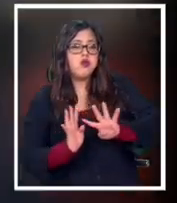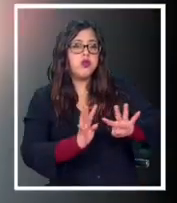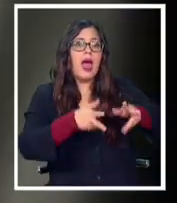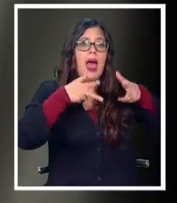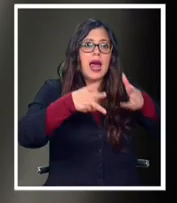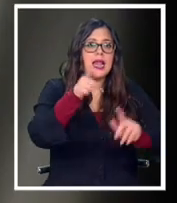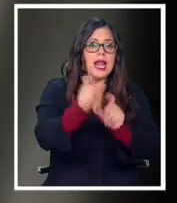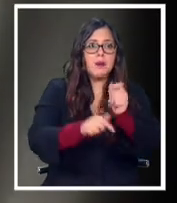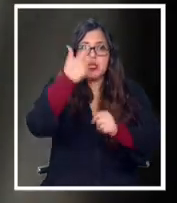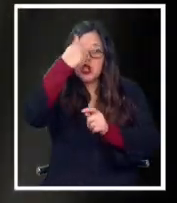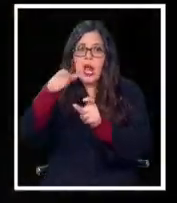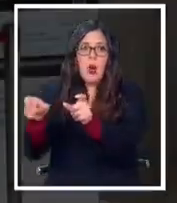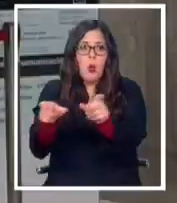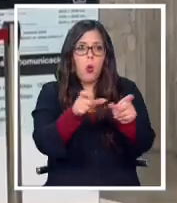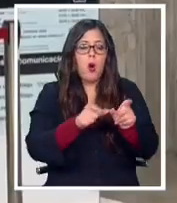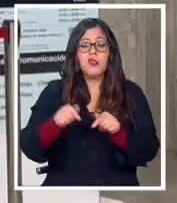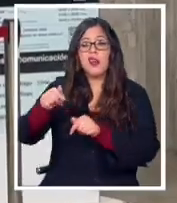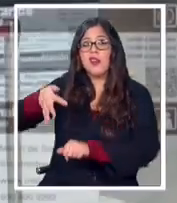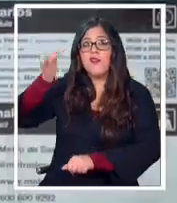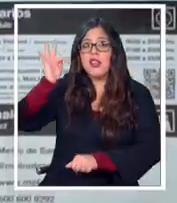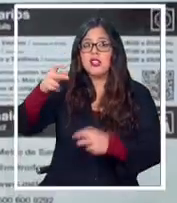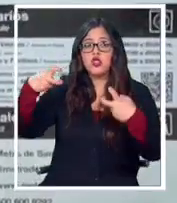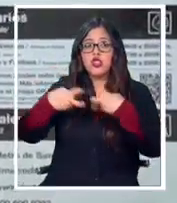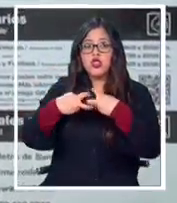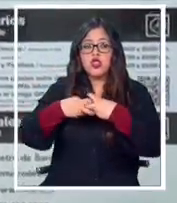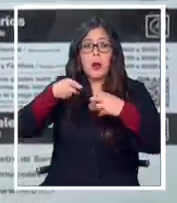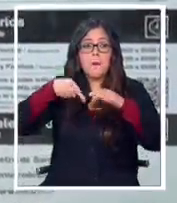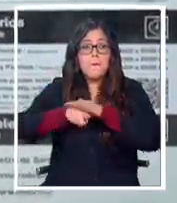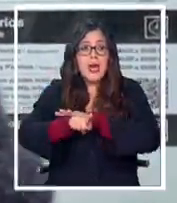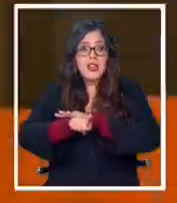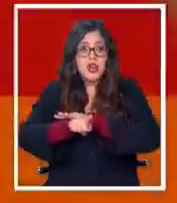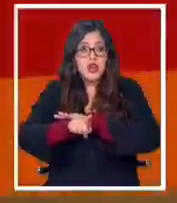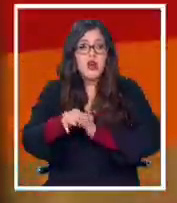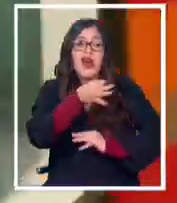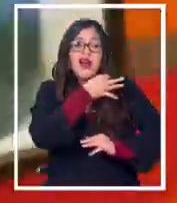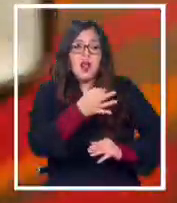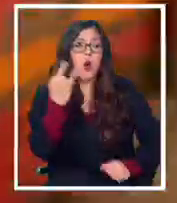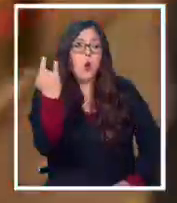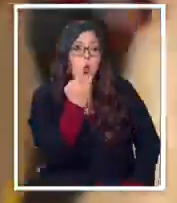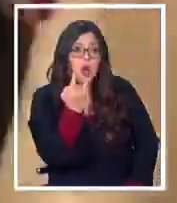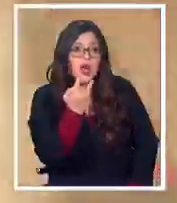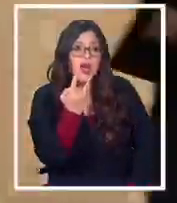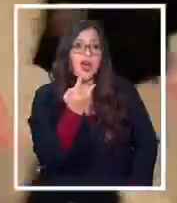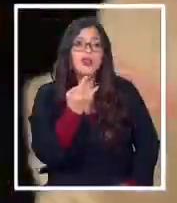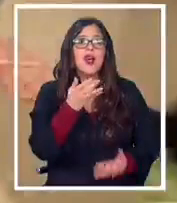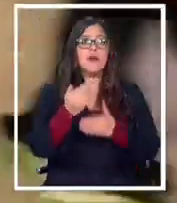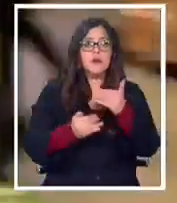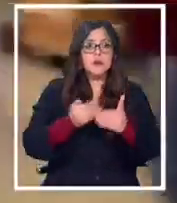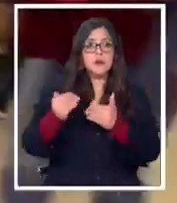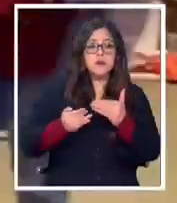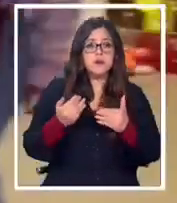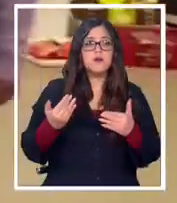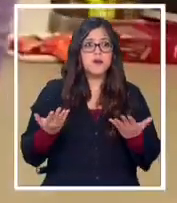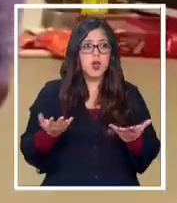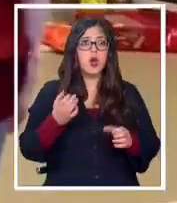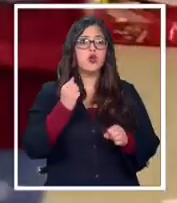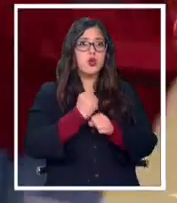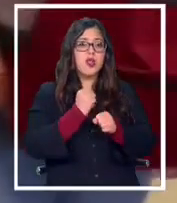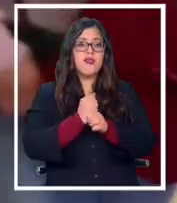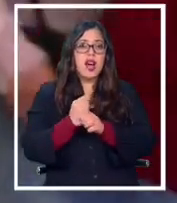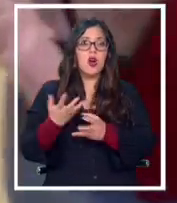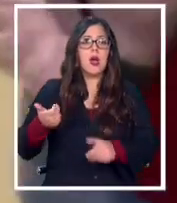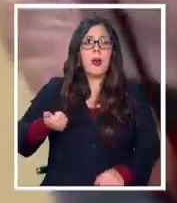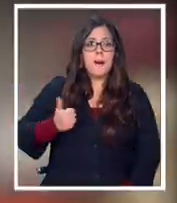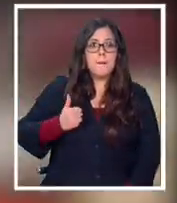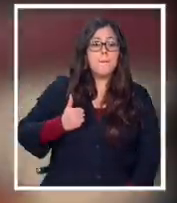a los guardias. Desde la Federación de Sindicatos de Metro catalogaron como urgente la implementación de una intervención policial